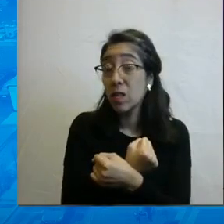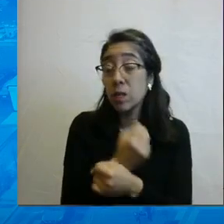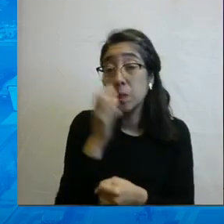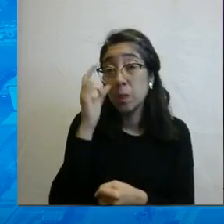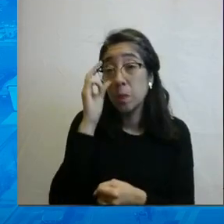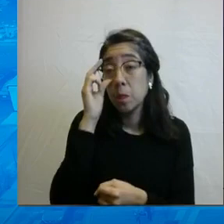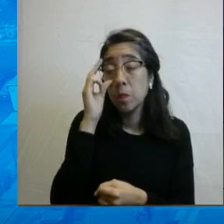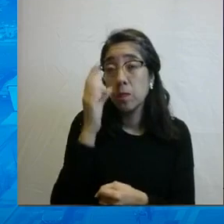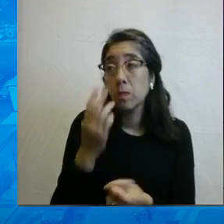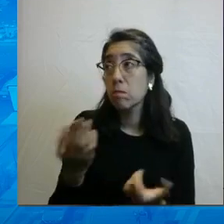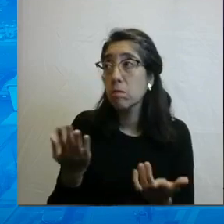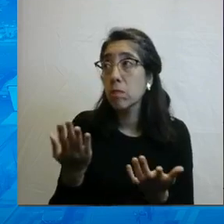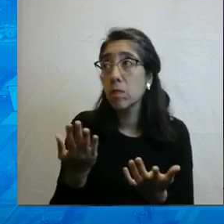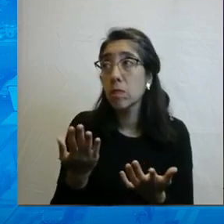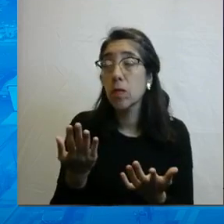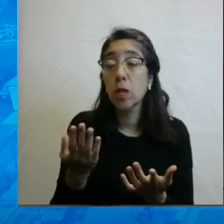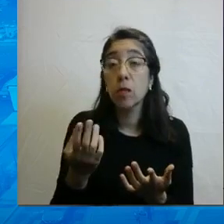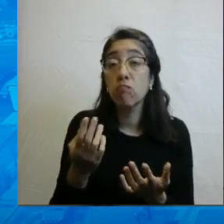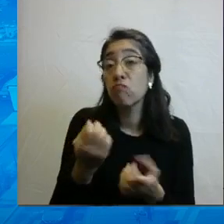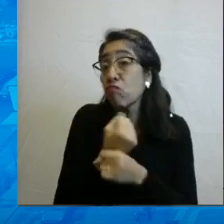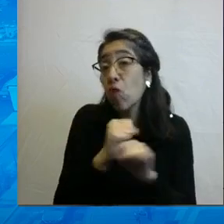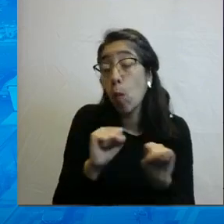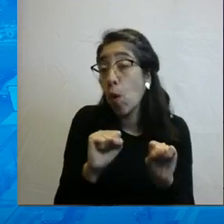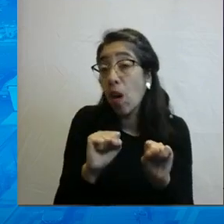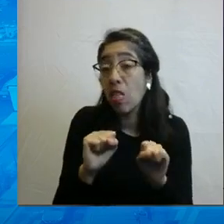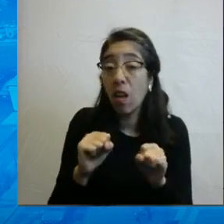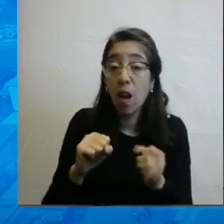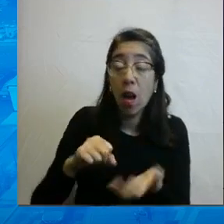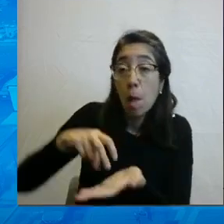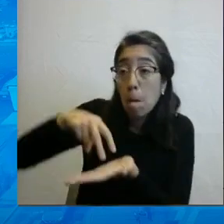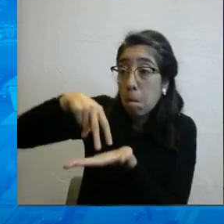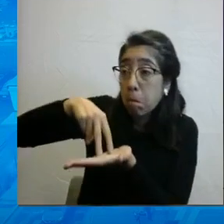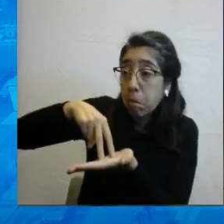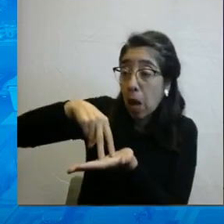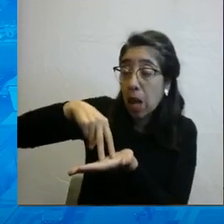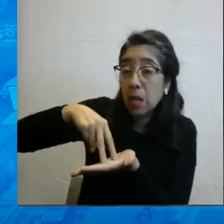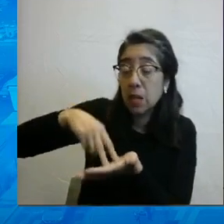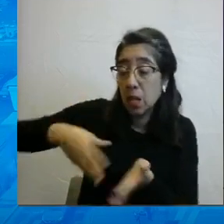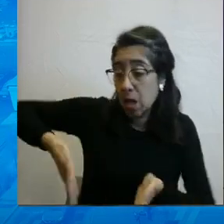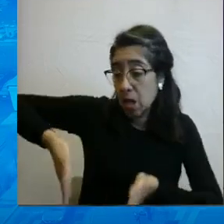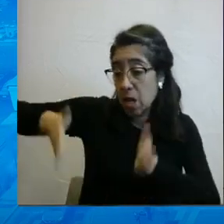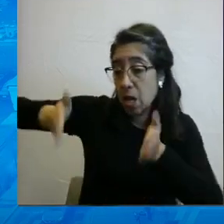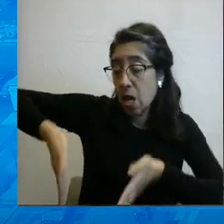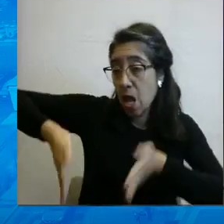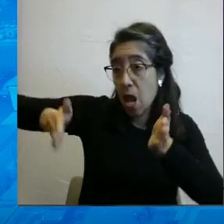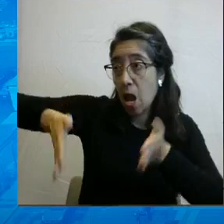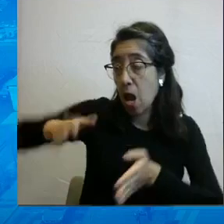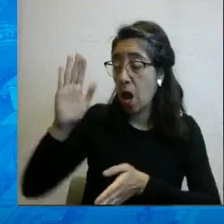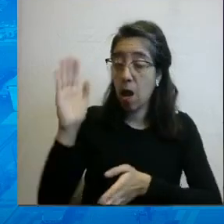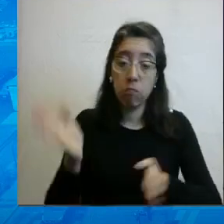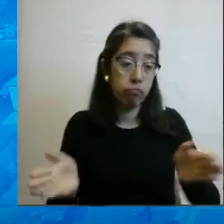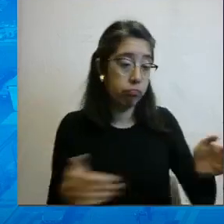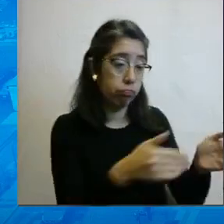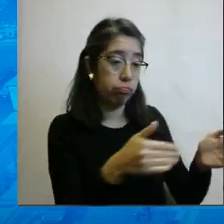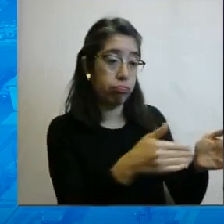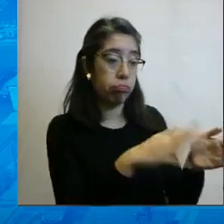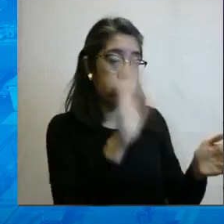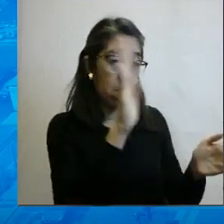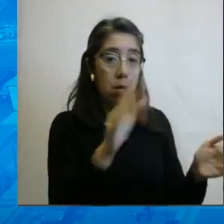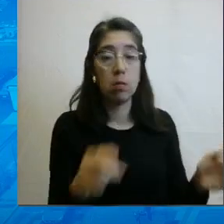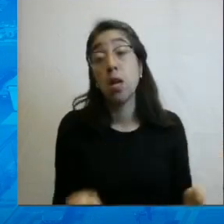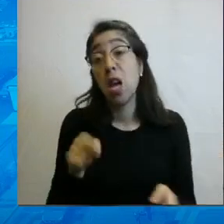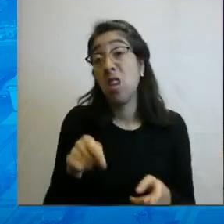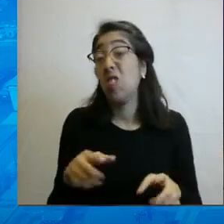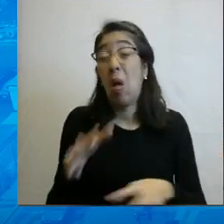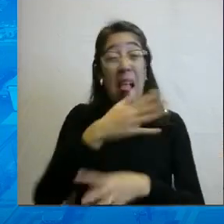y hacer que los vehículos se vayan en ciertas direcciones. Se hace un caos en la primera cuadra. Gracias.